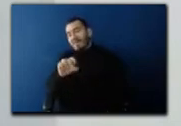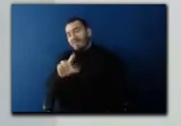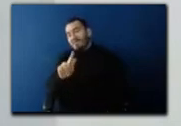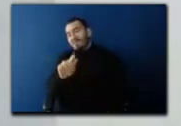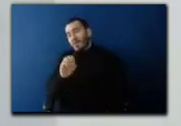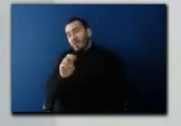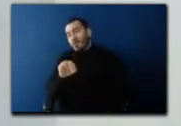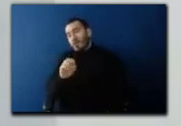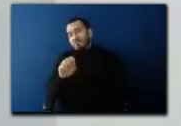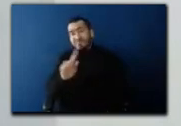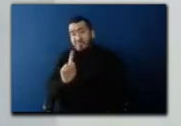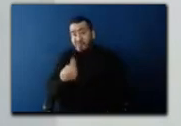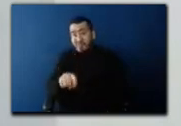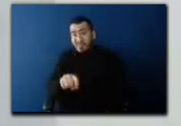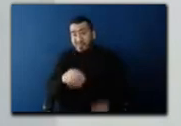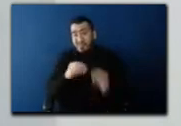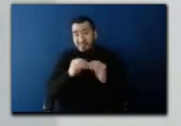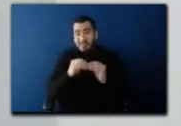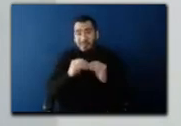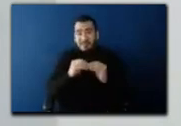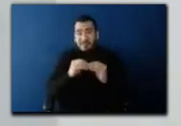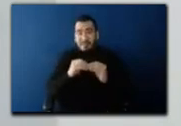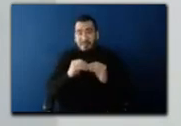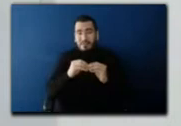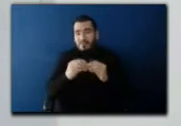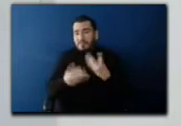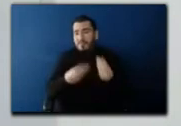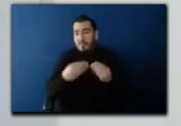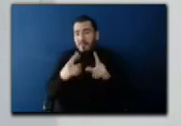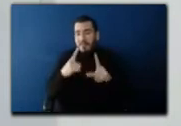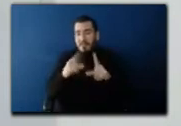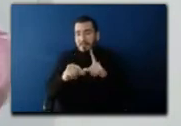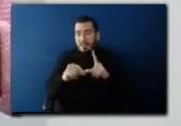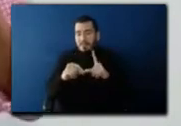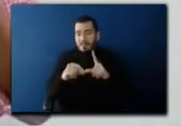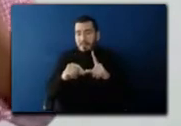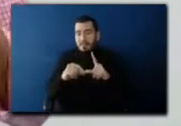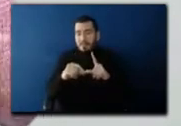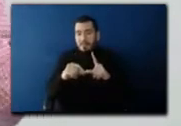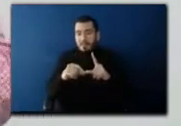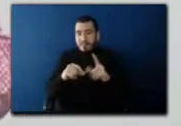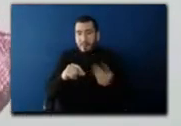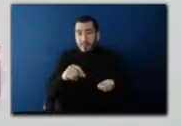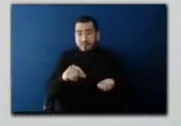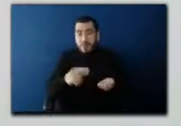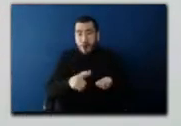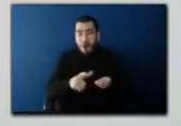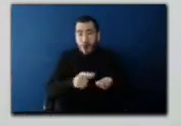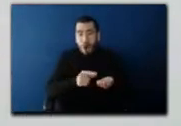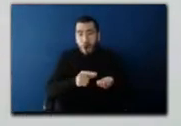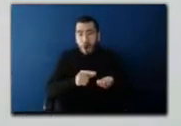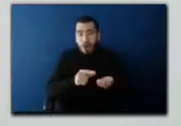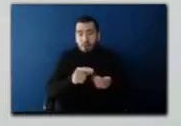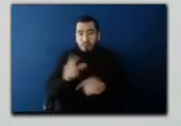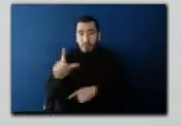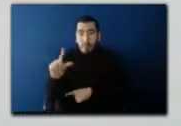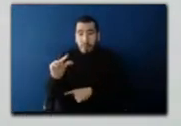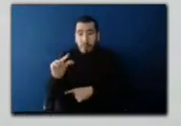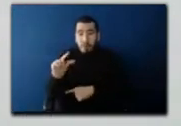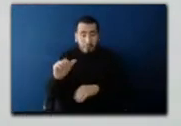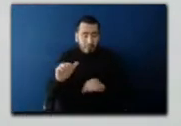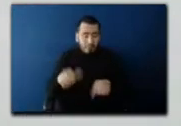señor. Piense que usted para recibir un pago digital no necesita un datáfono, ni grande ni mini. Qué bueno que tiene uno mini, pero no lo